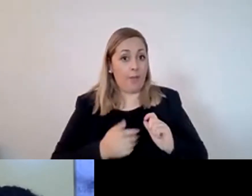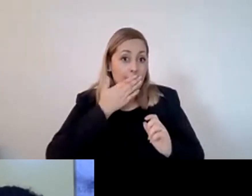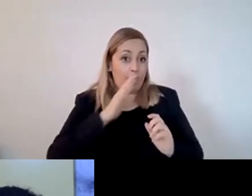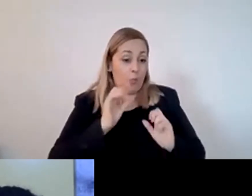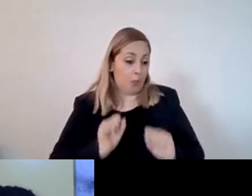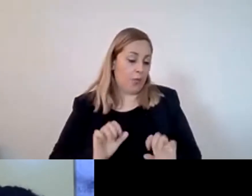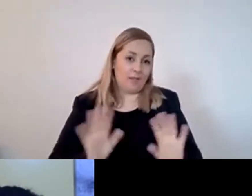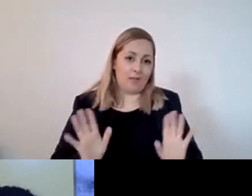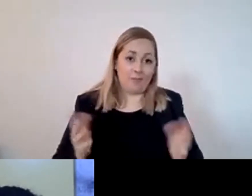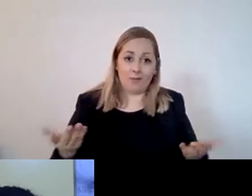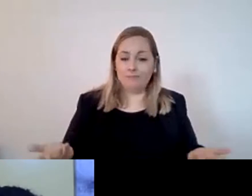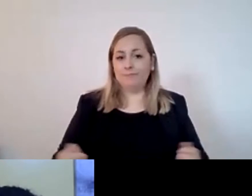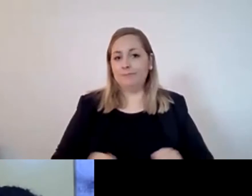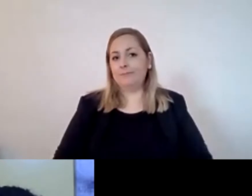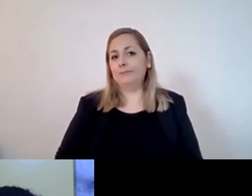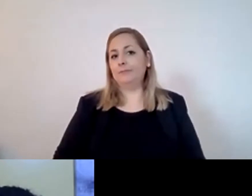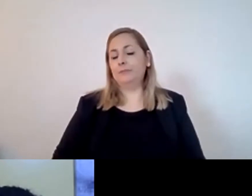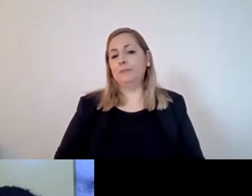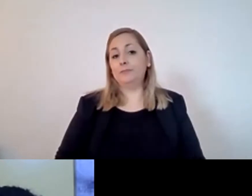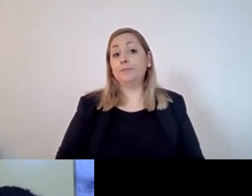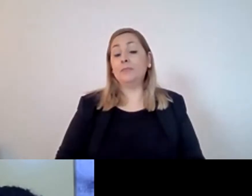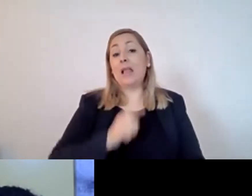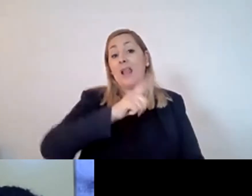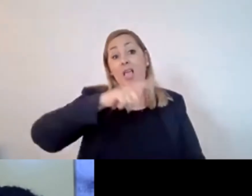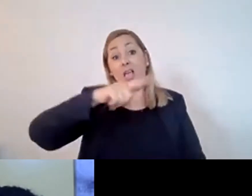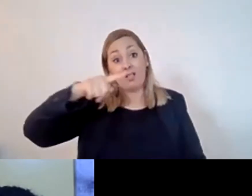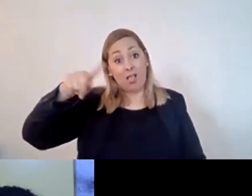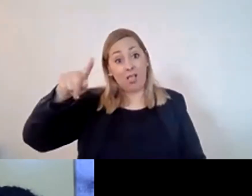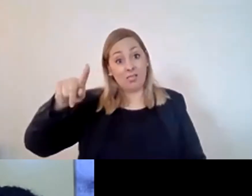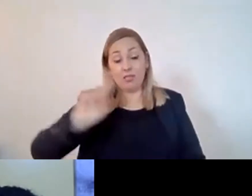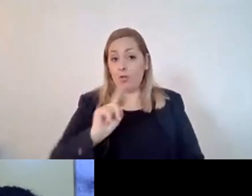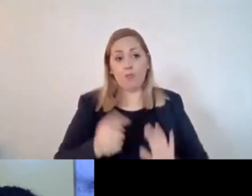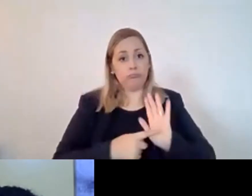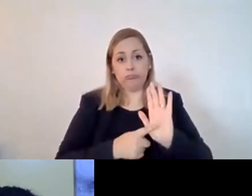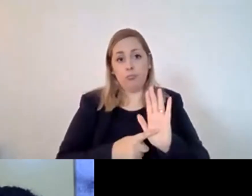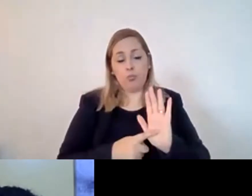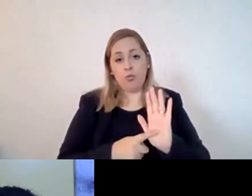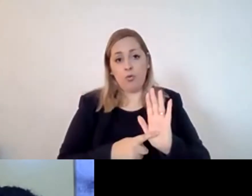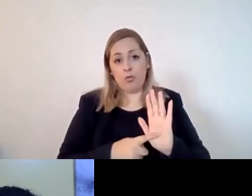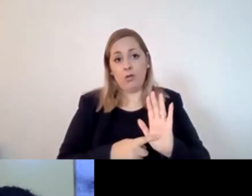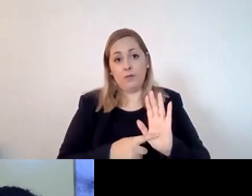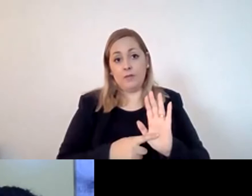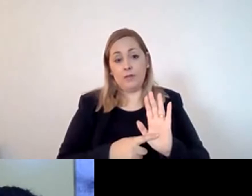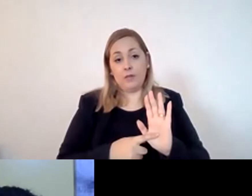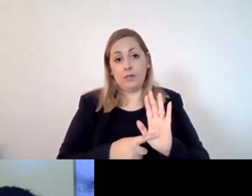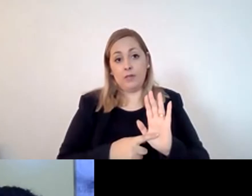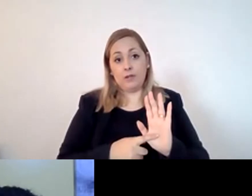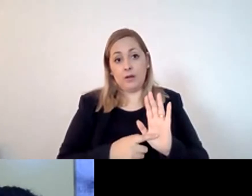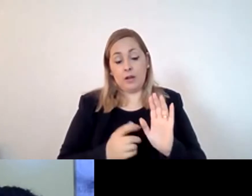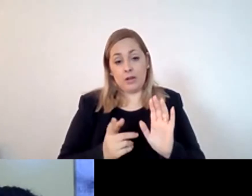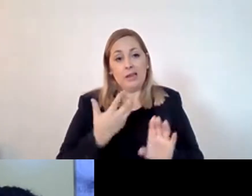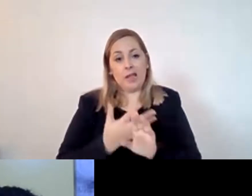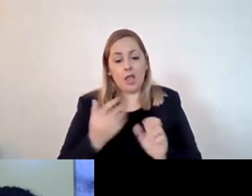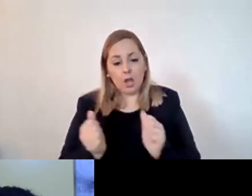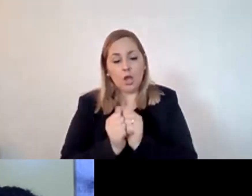nomás. No. Las estadísticas no muestran que haya una comorbilidad en